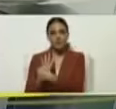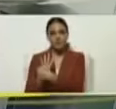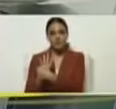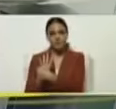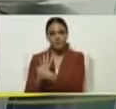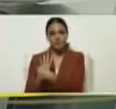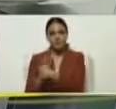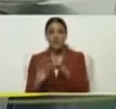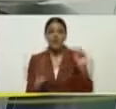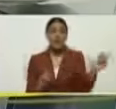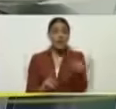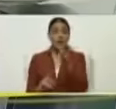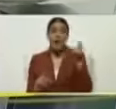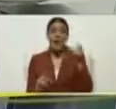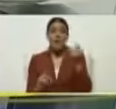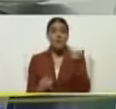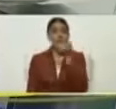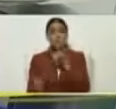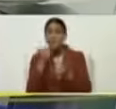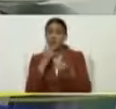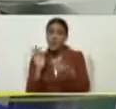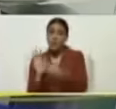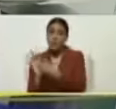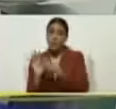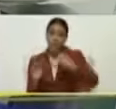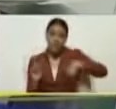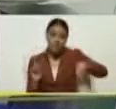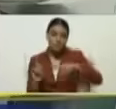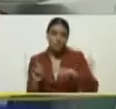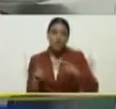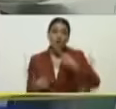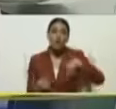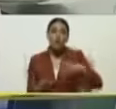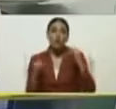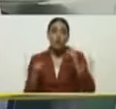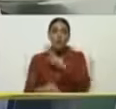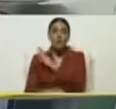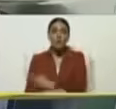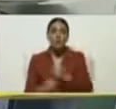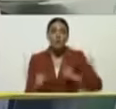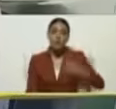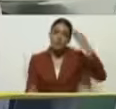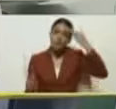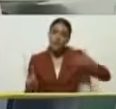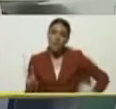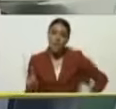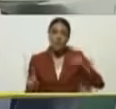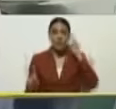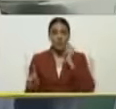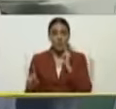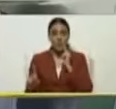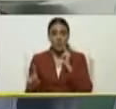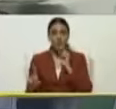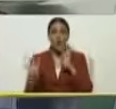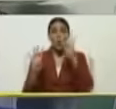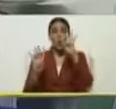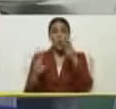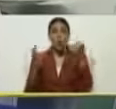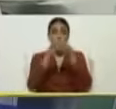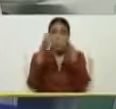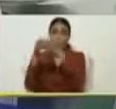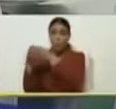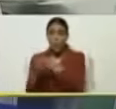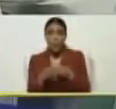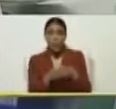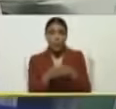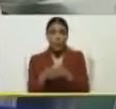Que nadie se equivoque. Nuestra Fuerza Armada Nacional Bolivariana, con sus cuatro componentes, y